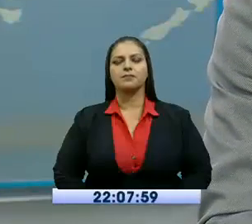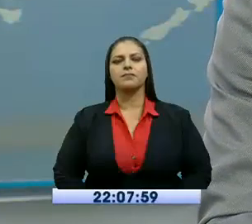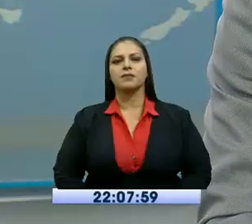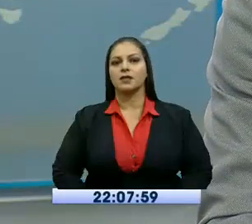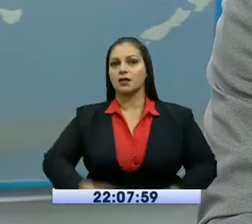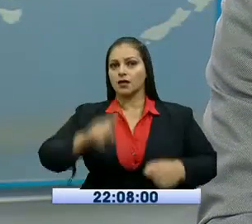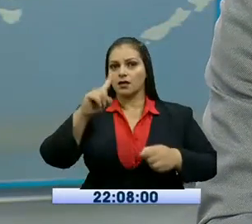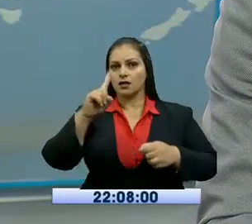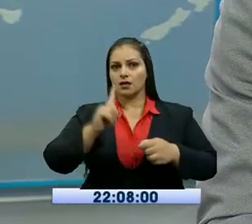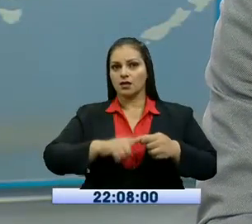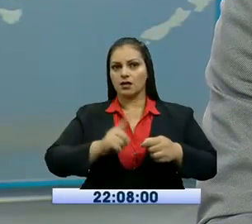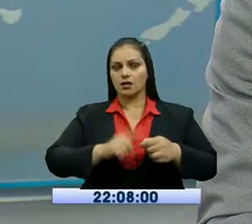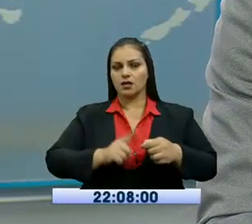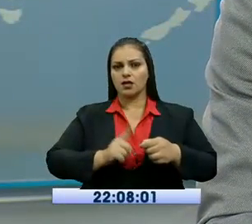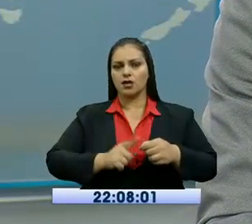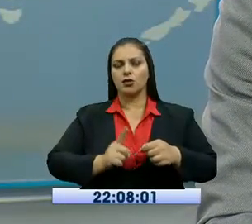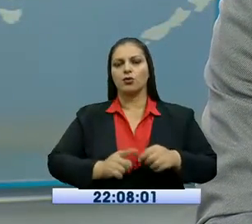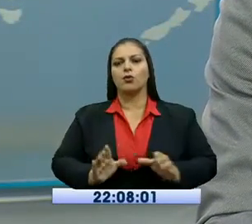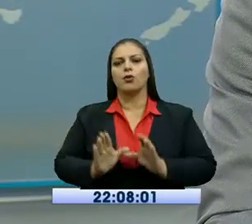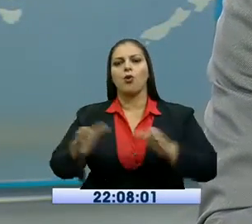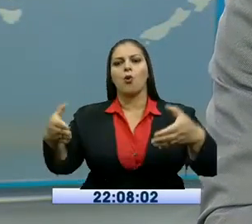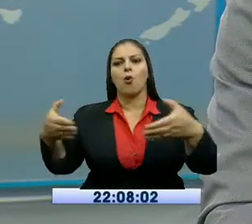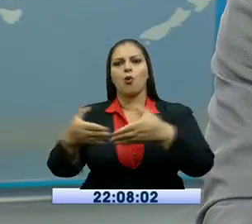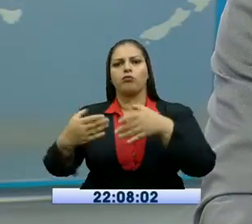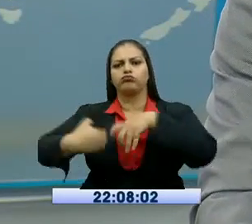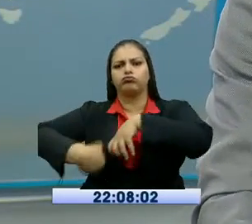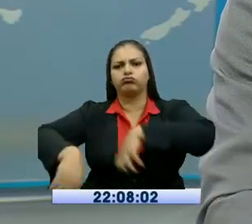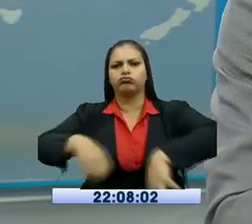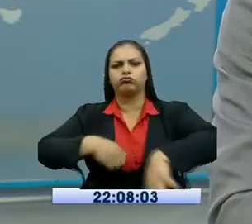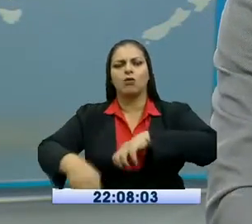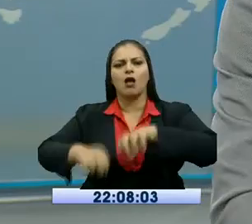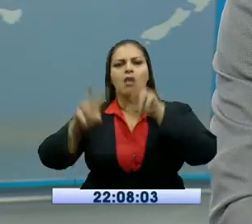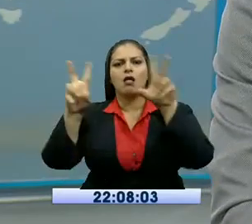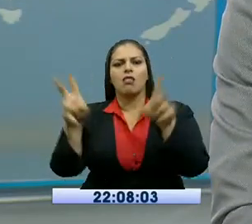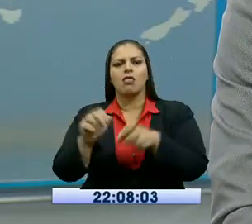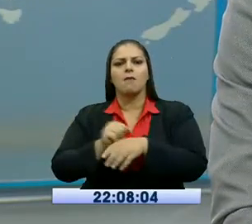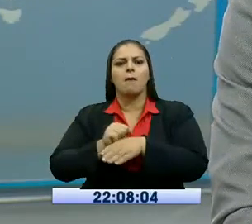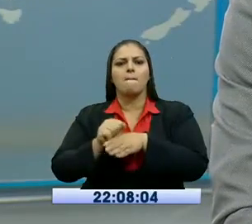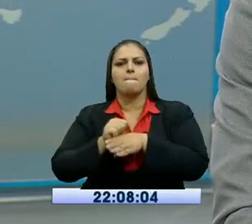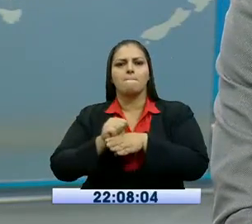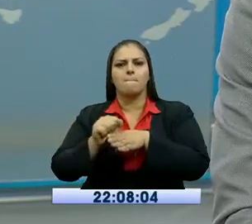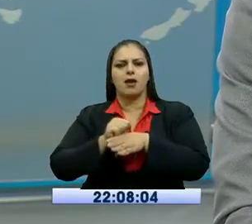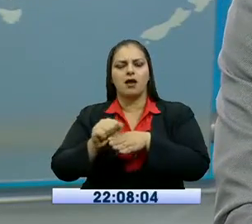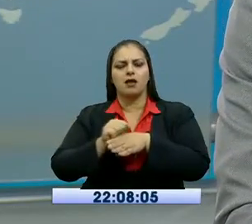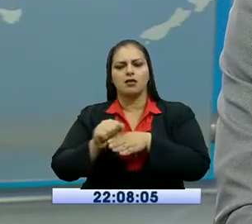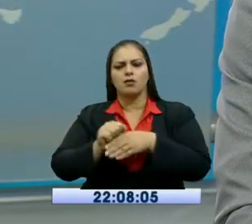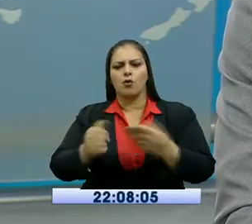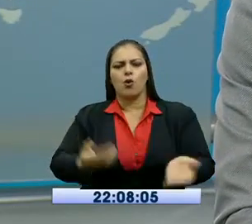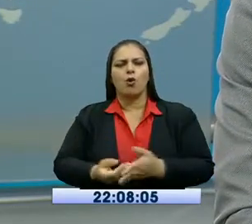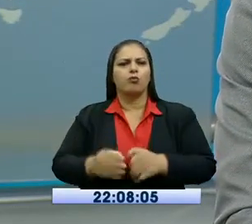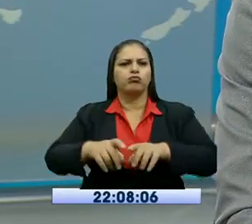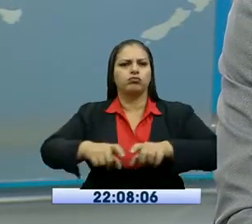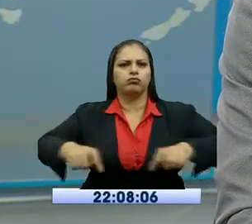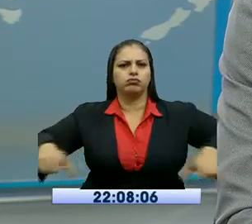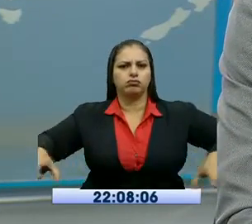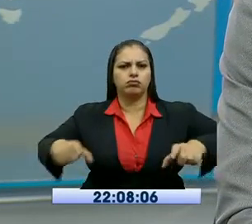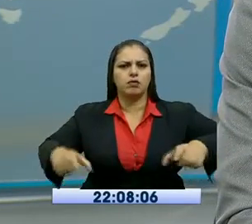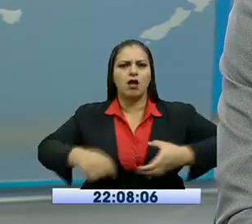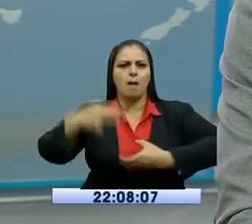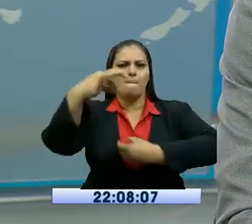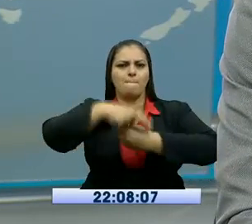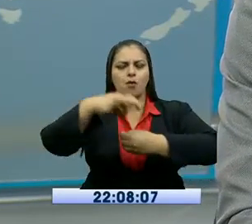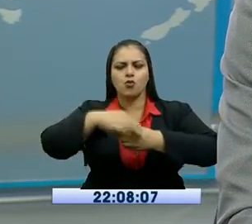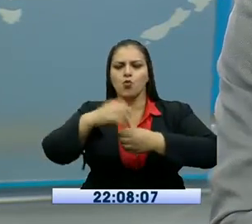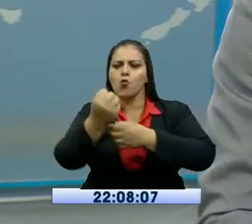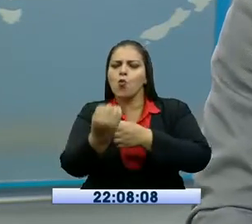En Quito se efectuó un simulacro del conteo inmediato electoral organizado por la Corporación Participación Ciudadana. Según los ejecutivos de la corporación,